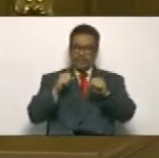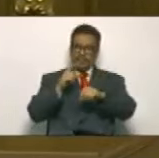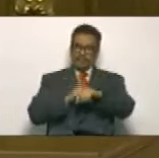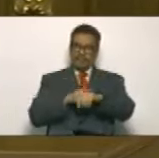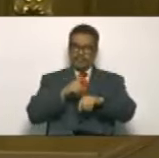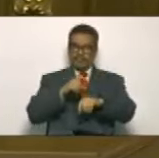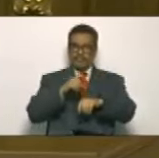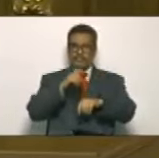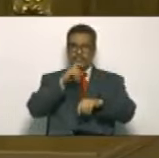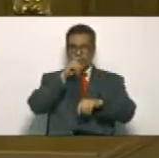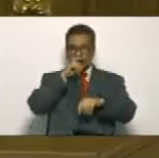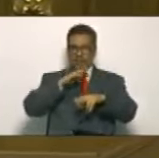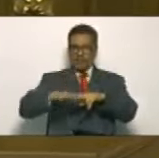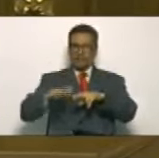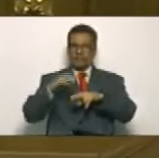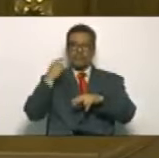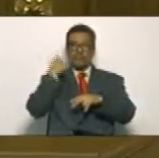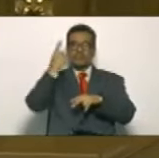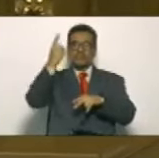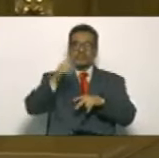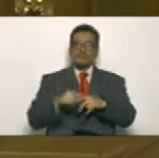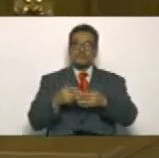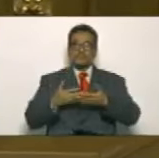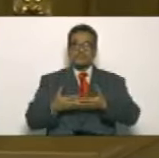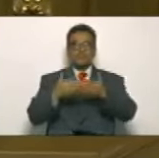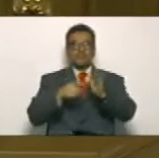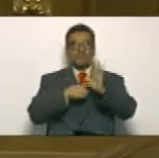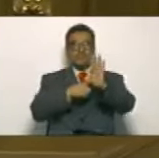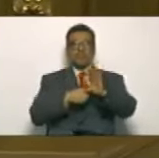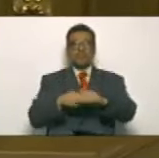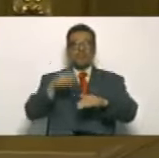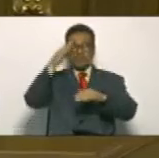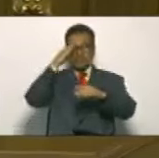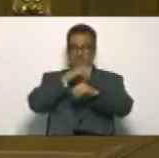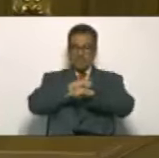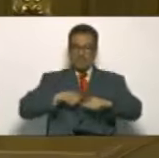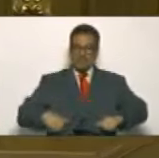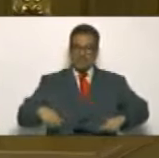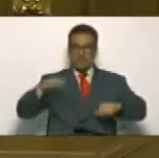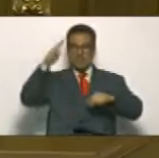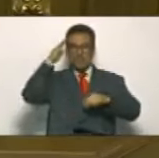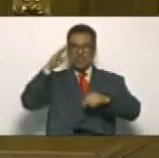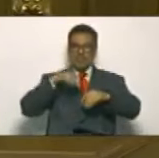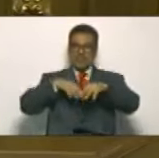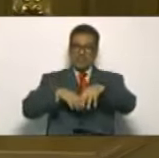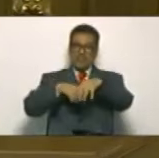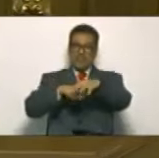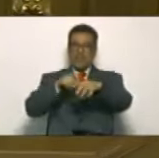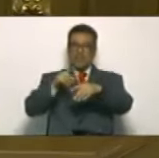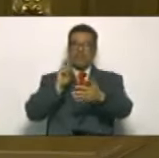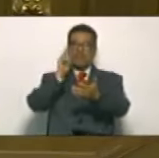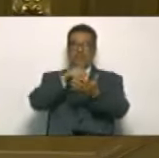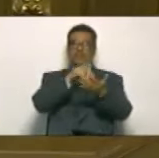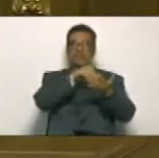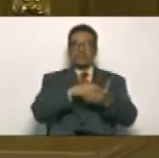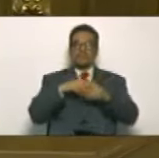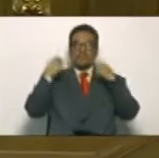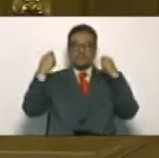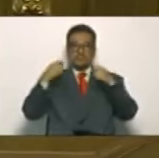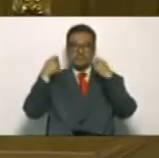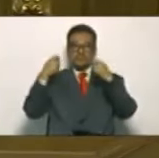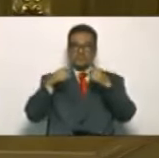su heroísmo al alistarse en las tropas del Ejército Patriota y participar en la